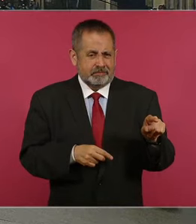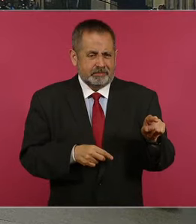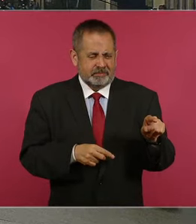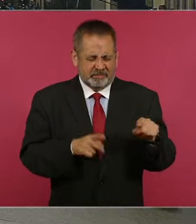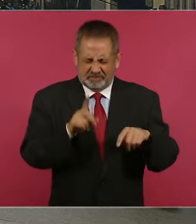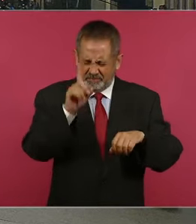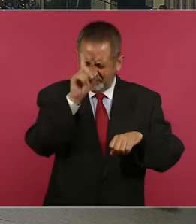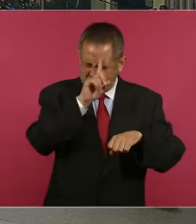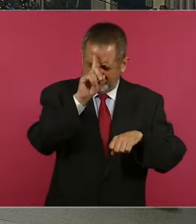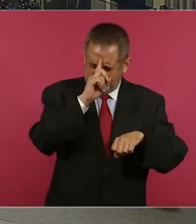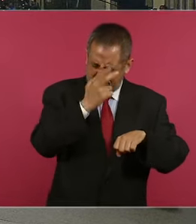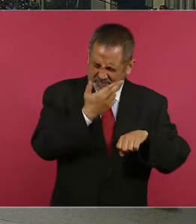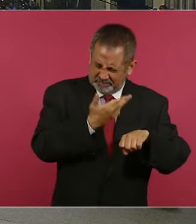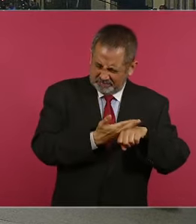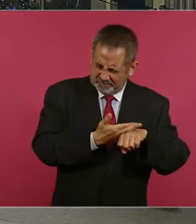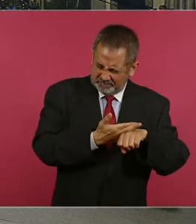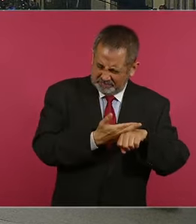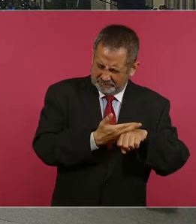Consejería,